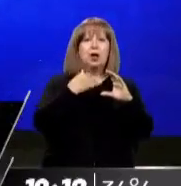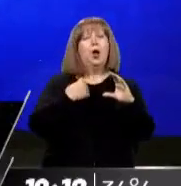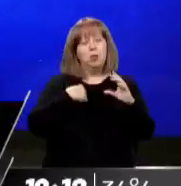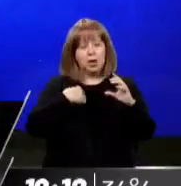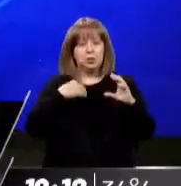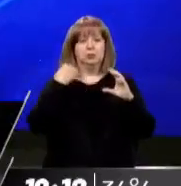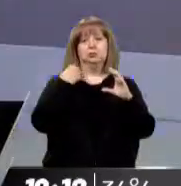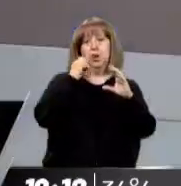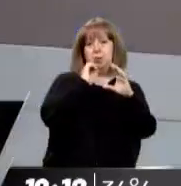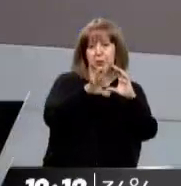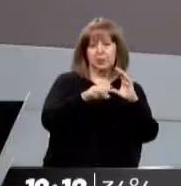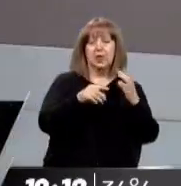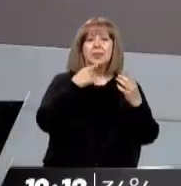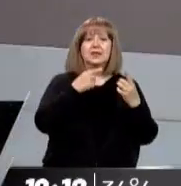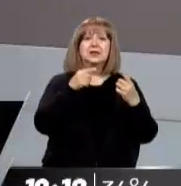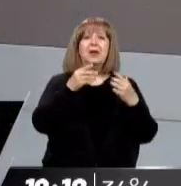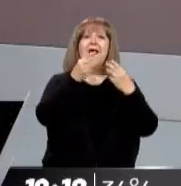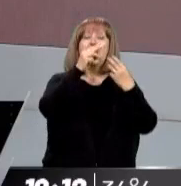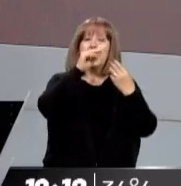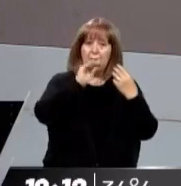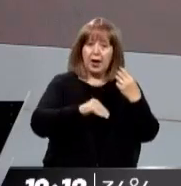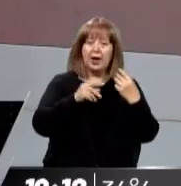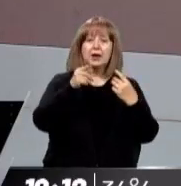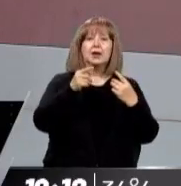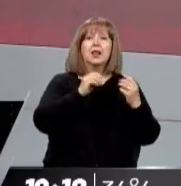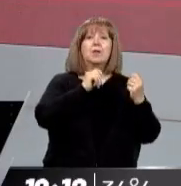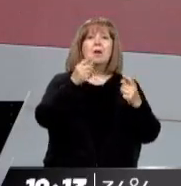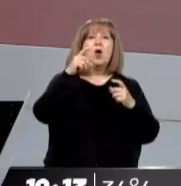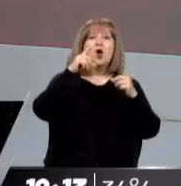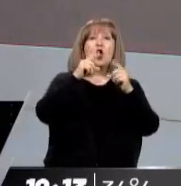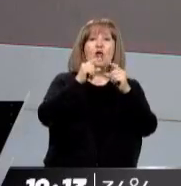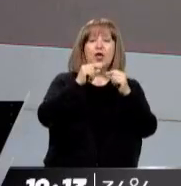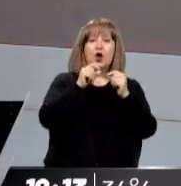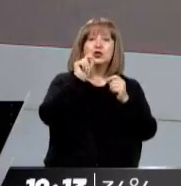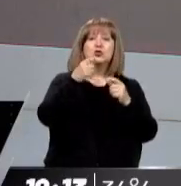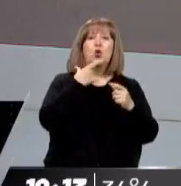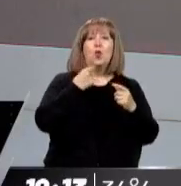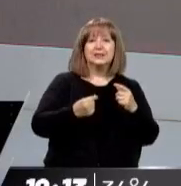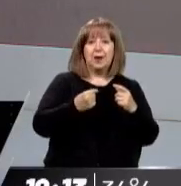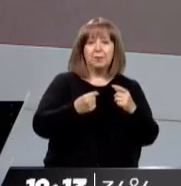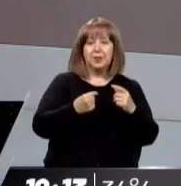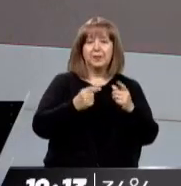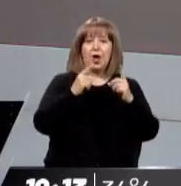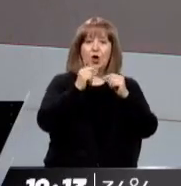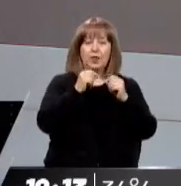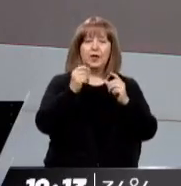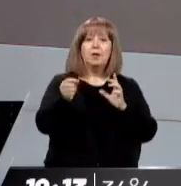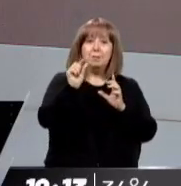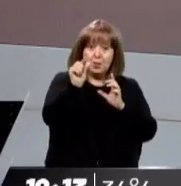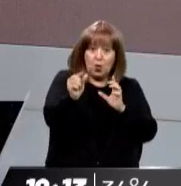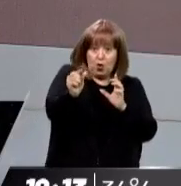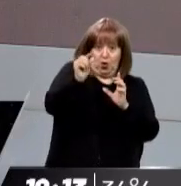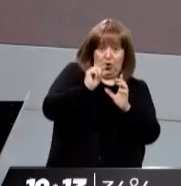correo electrónico y lo que te dice, para darle de baja le vamos a enviar un código a su WhatsApp o a su o SMS, pásenos ese